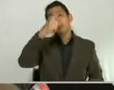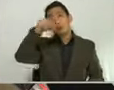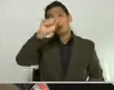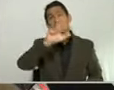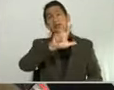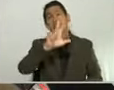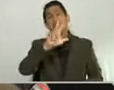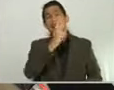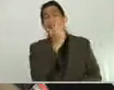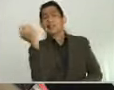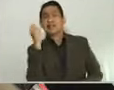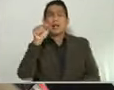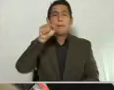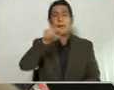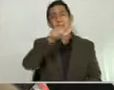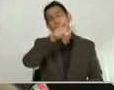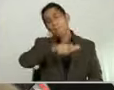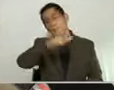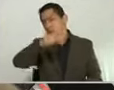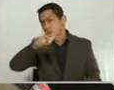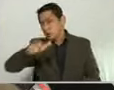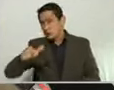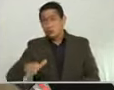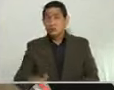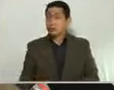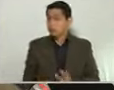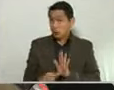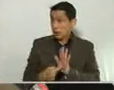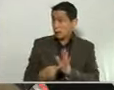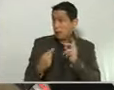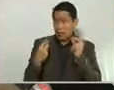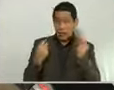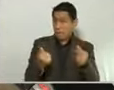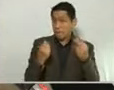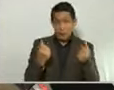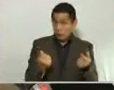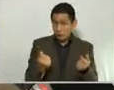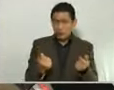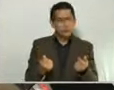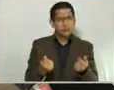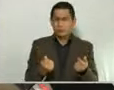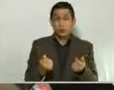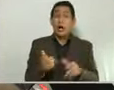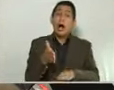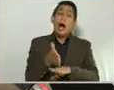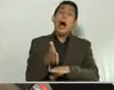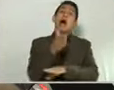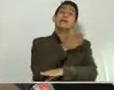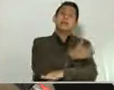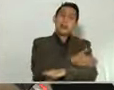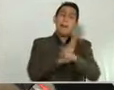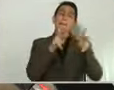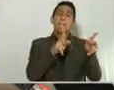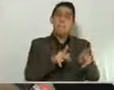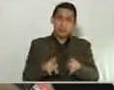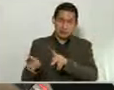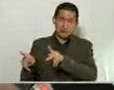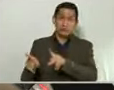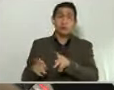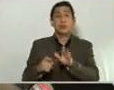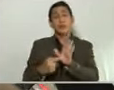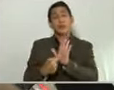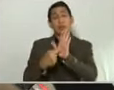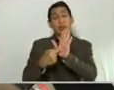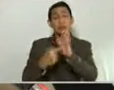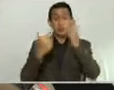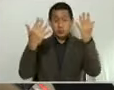1.300.000 personas. Esto no se hace de un día para otro. El COVID nos enseñó una lección: dividir la ciudad. Divides la ciudad